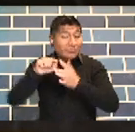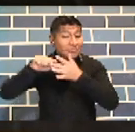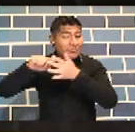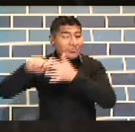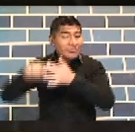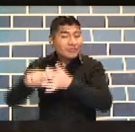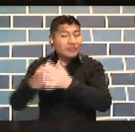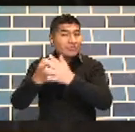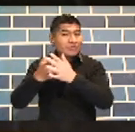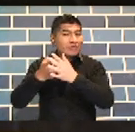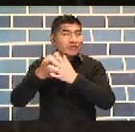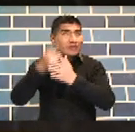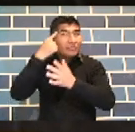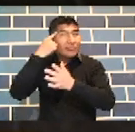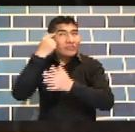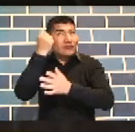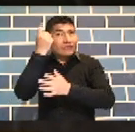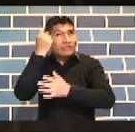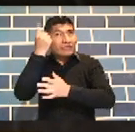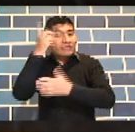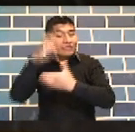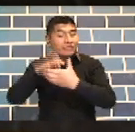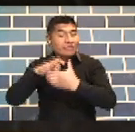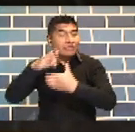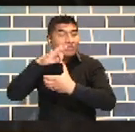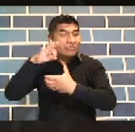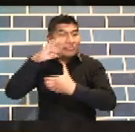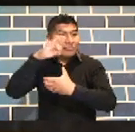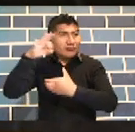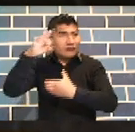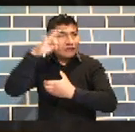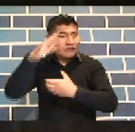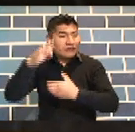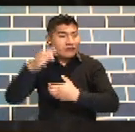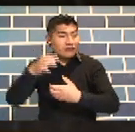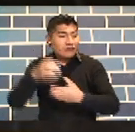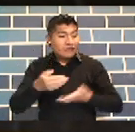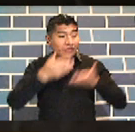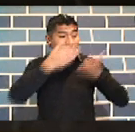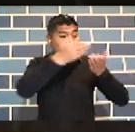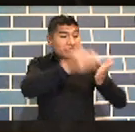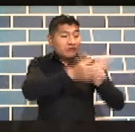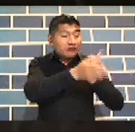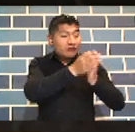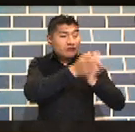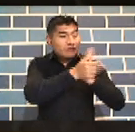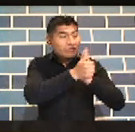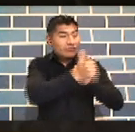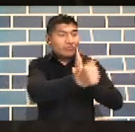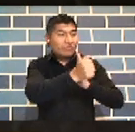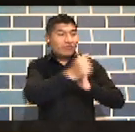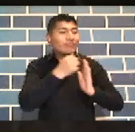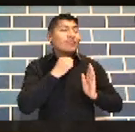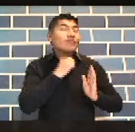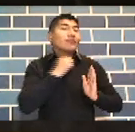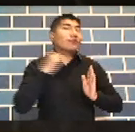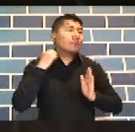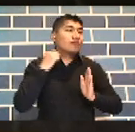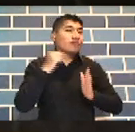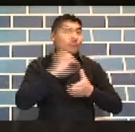de la convicción de que el Espíritu sigue suscitando vocaciones al sacerdocio y a la vida